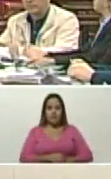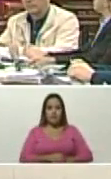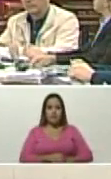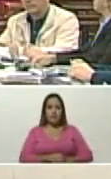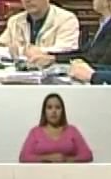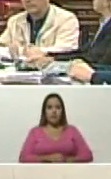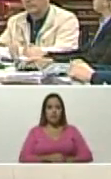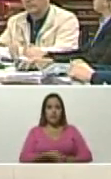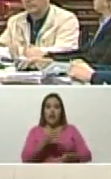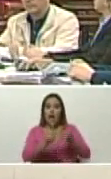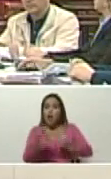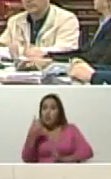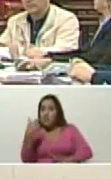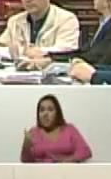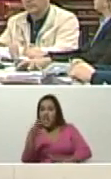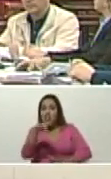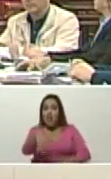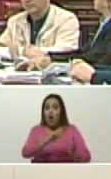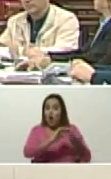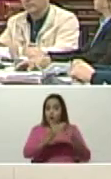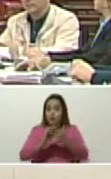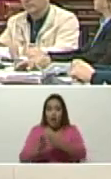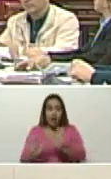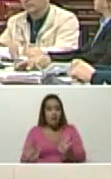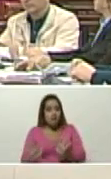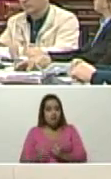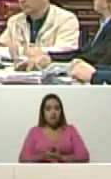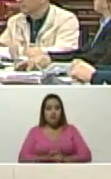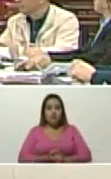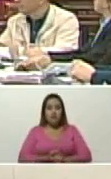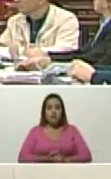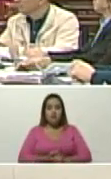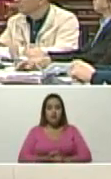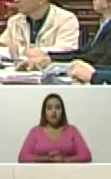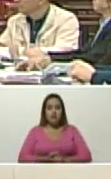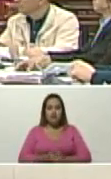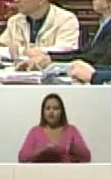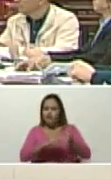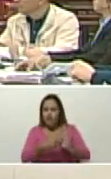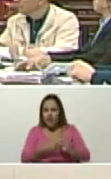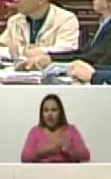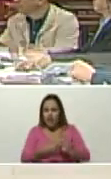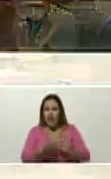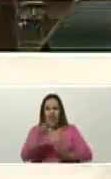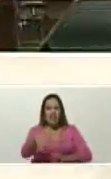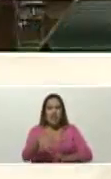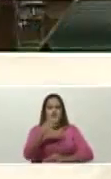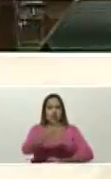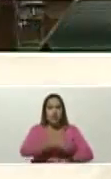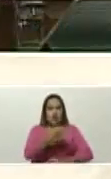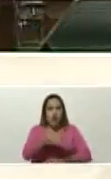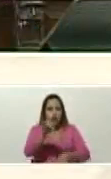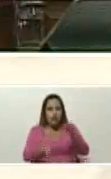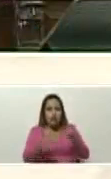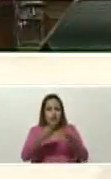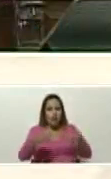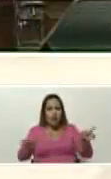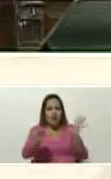que algunos llaman el Estado comunal al final, que es el Estado social de justicia, democrático, de